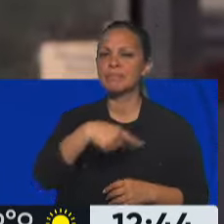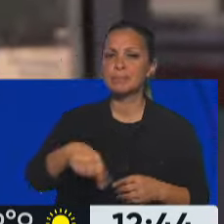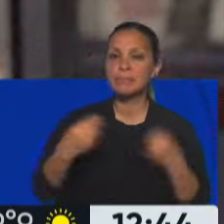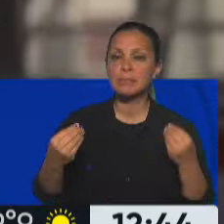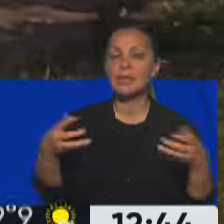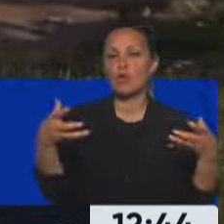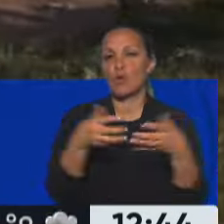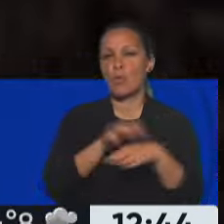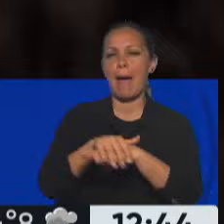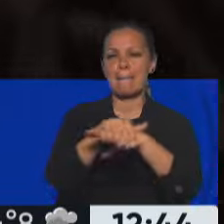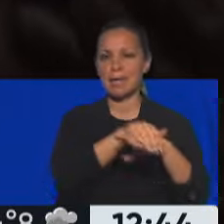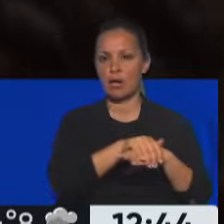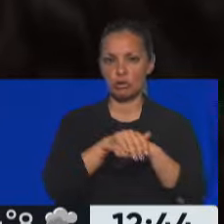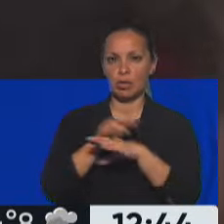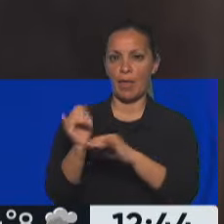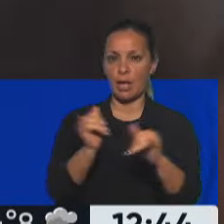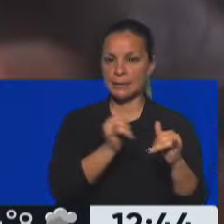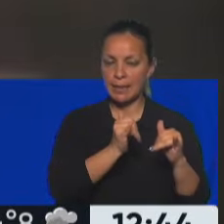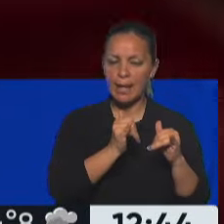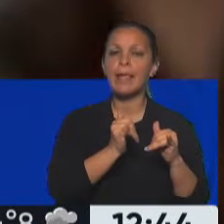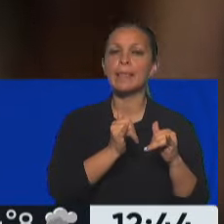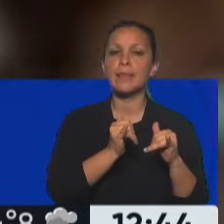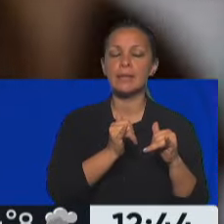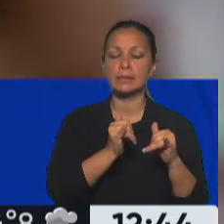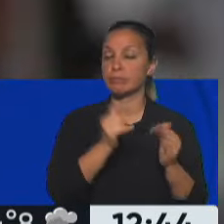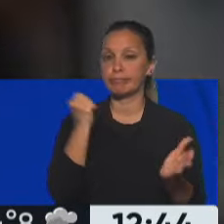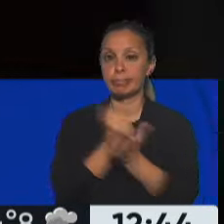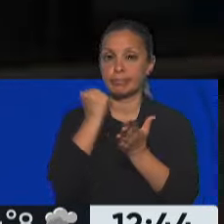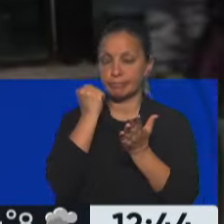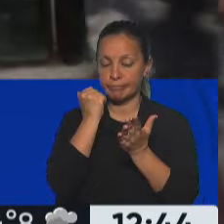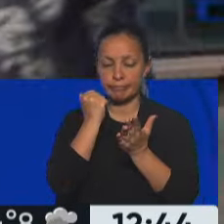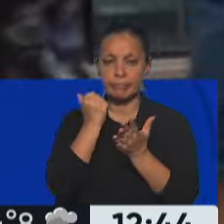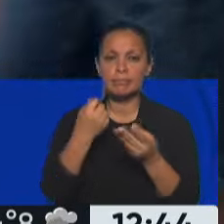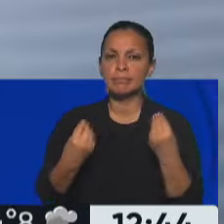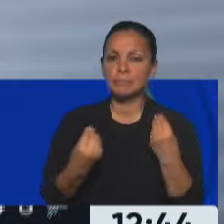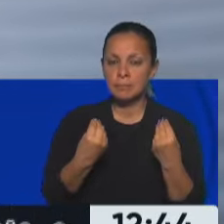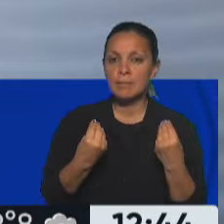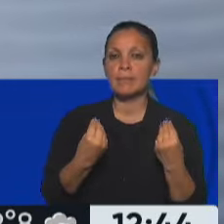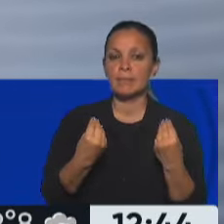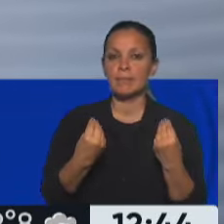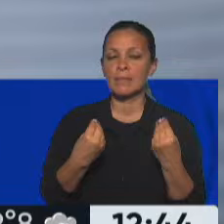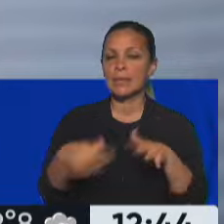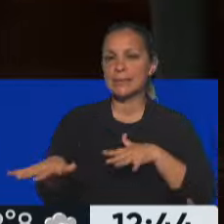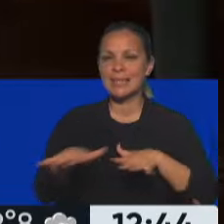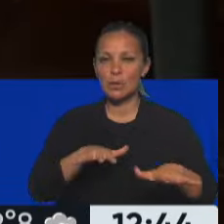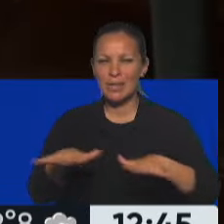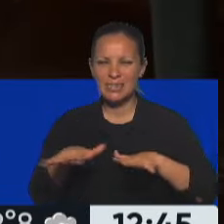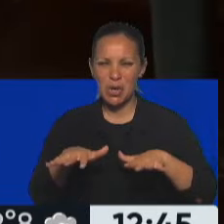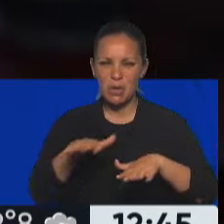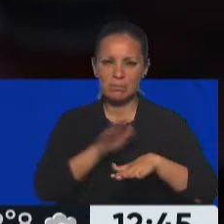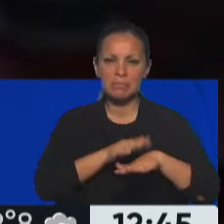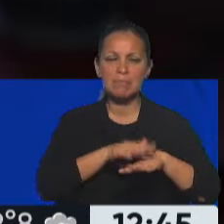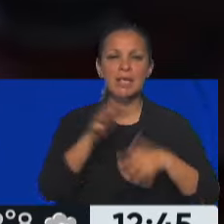amigos adolescentes cuyas vidas serán alteradas por los tremendos sucesos del incendio